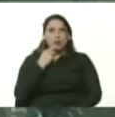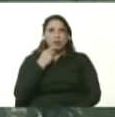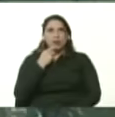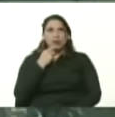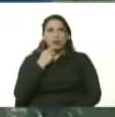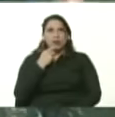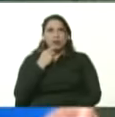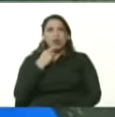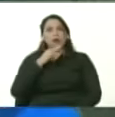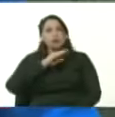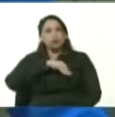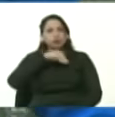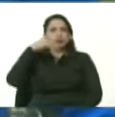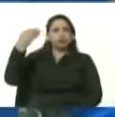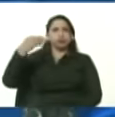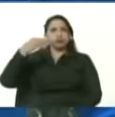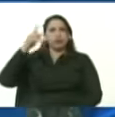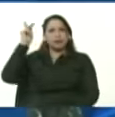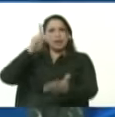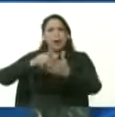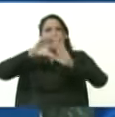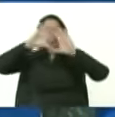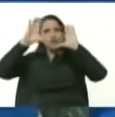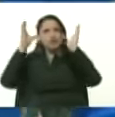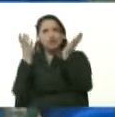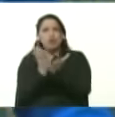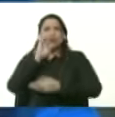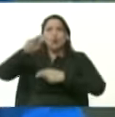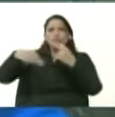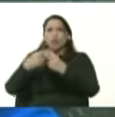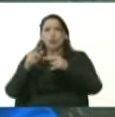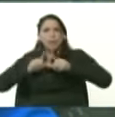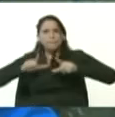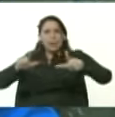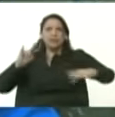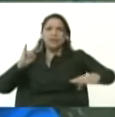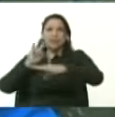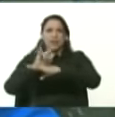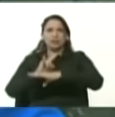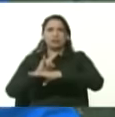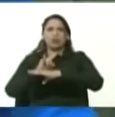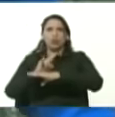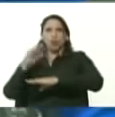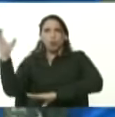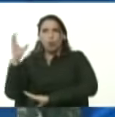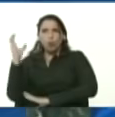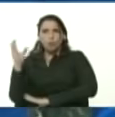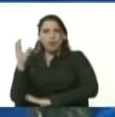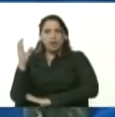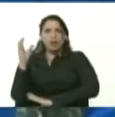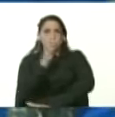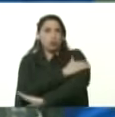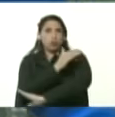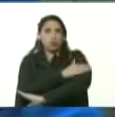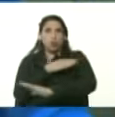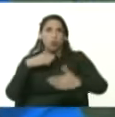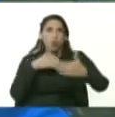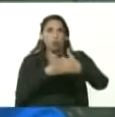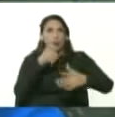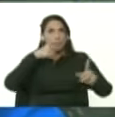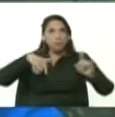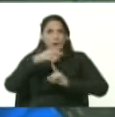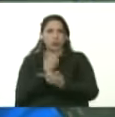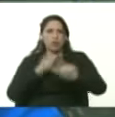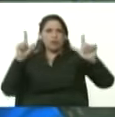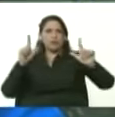Con su espíritu llegamos al mundo para nunca dar espacio a la traición santanderista y oligárquica contra los pueblos libres de